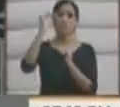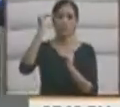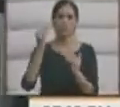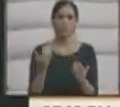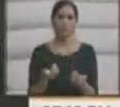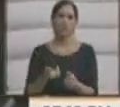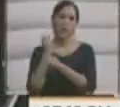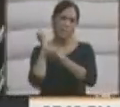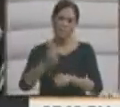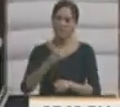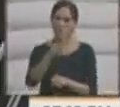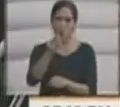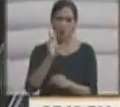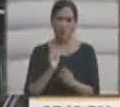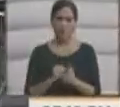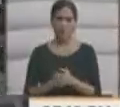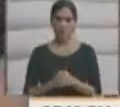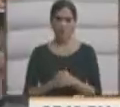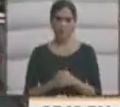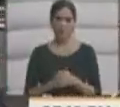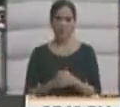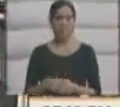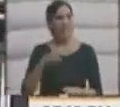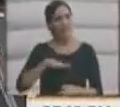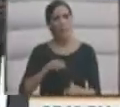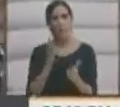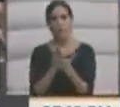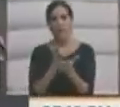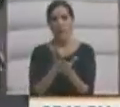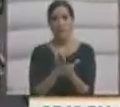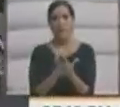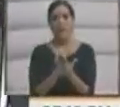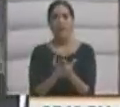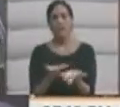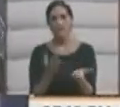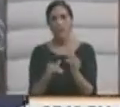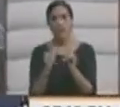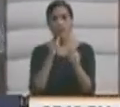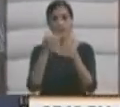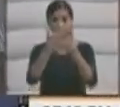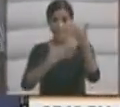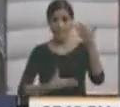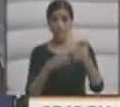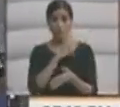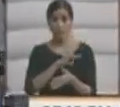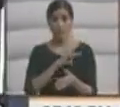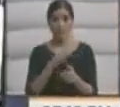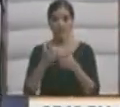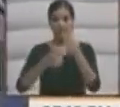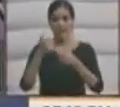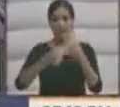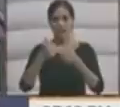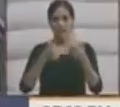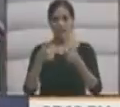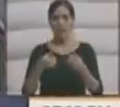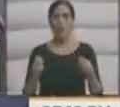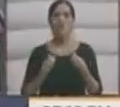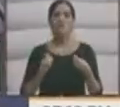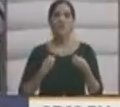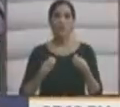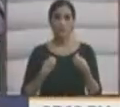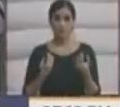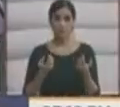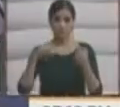palazo? Estamos, como siempre, transmitiendo también a través de las redes sociales. Les recuerdo para que nos escriban, estamos en vivo a través